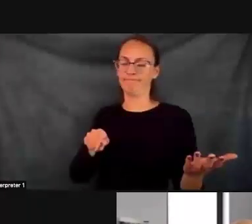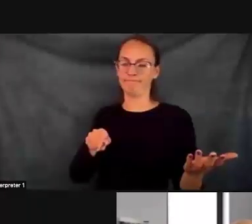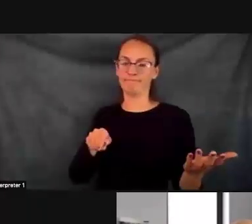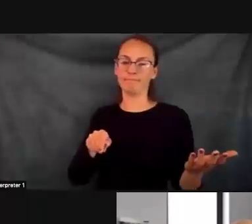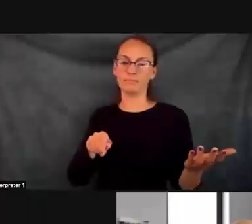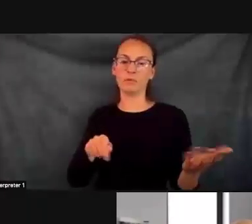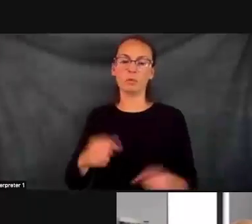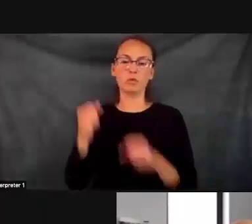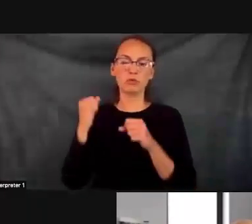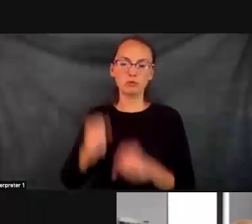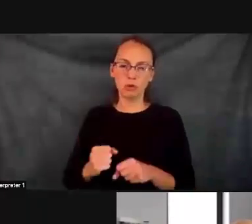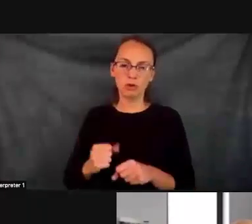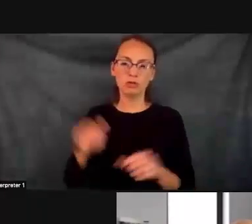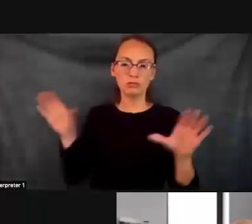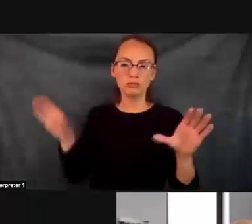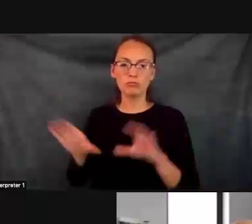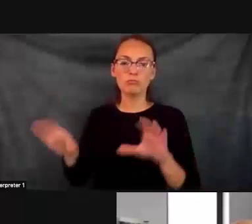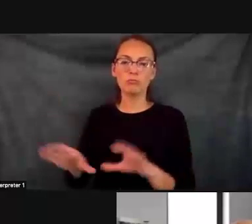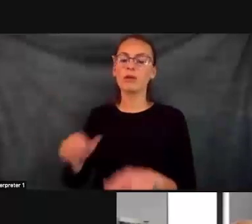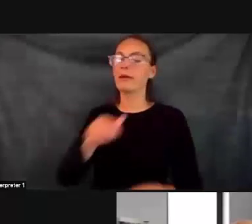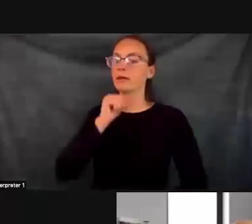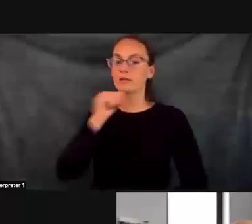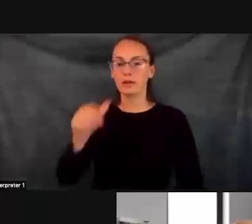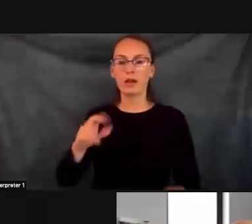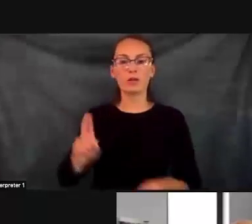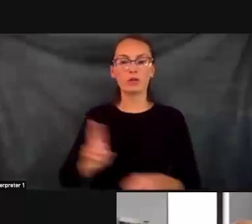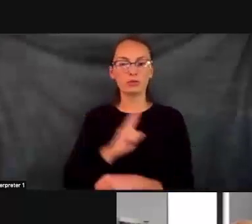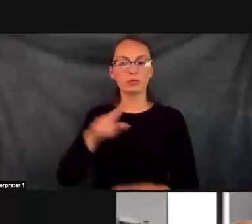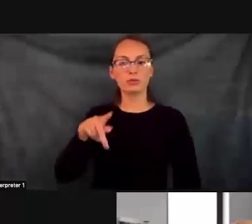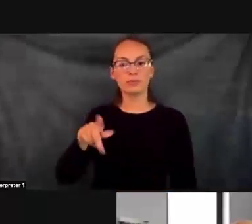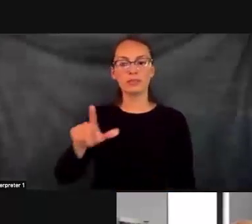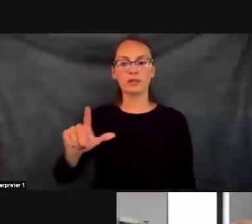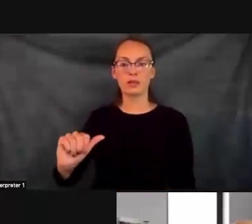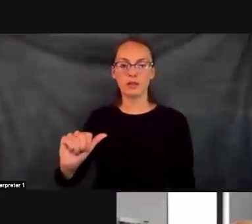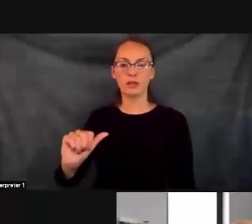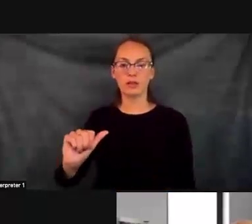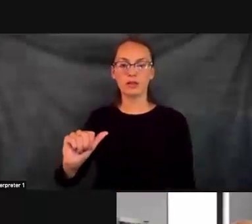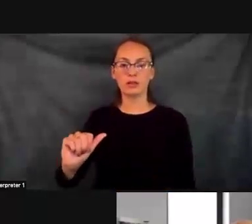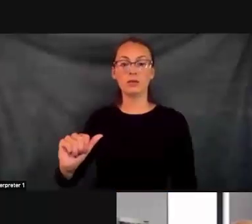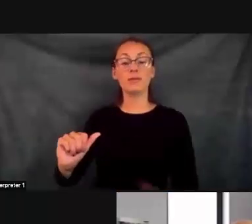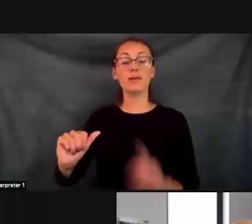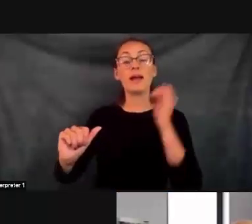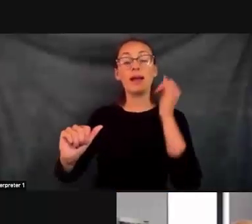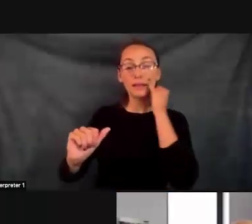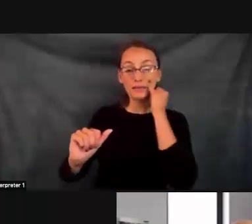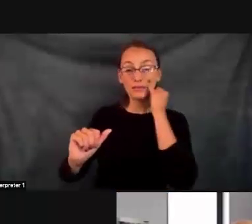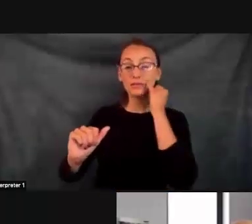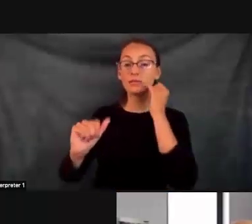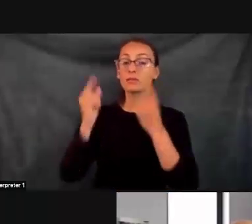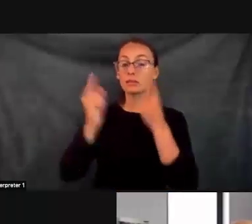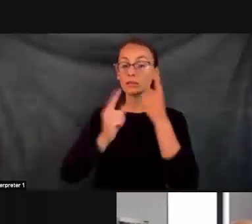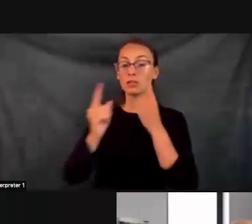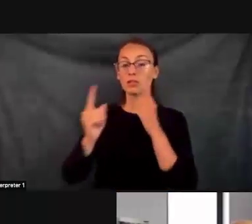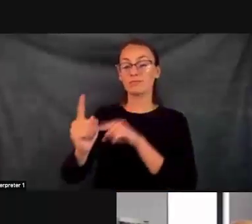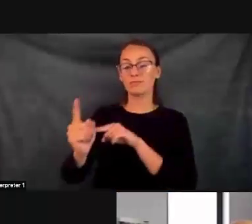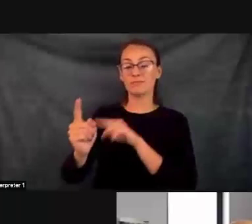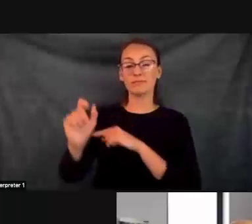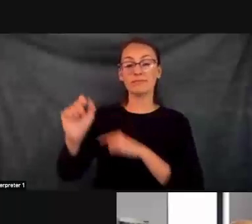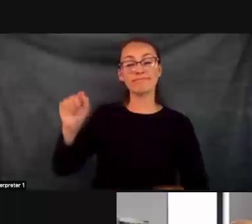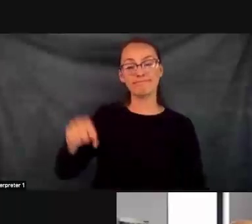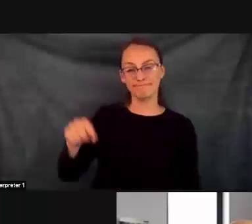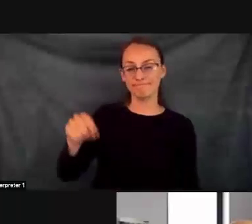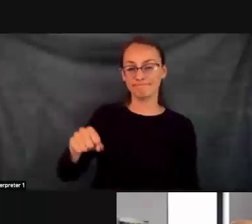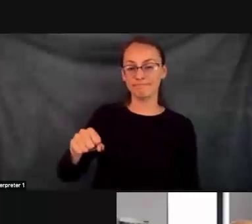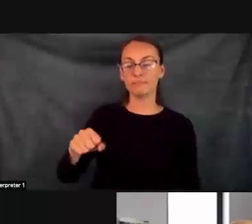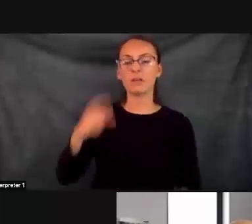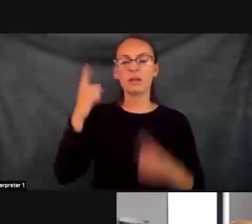los más costos en un PLA. Entonces, por eso, mejor no usar PLA en este proyecto. Si van a